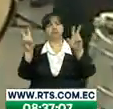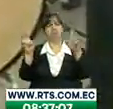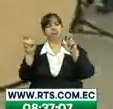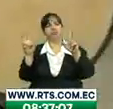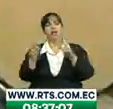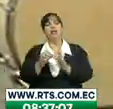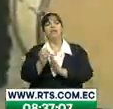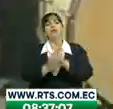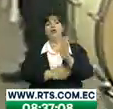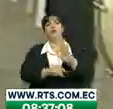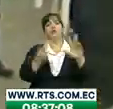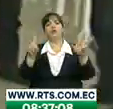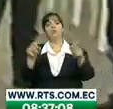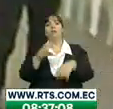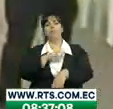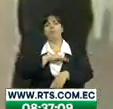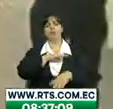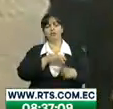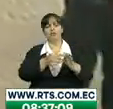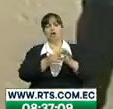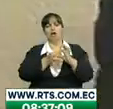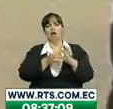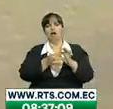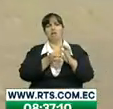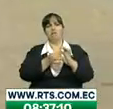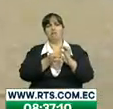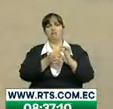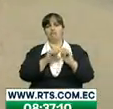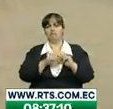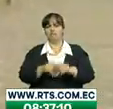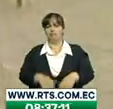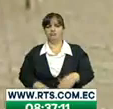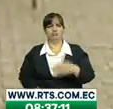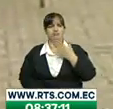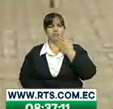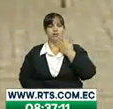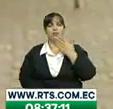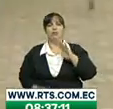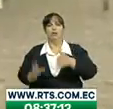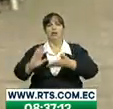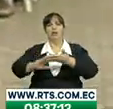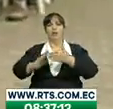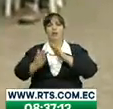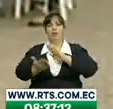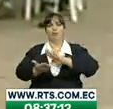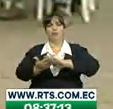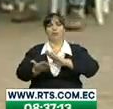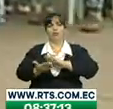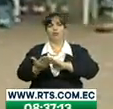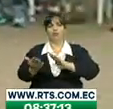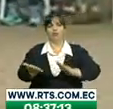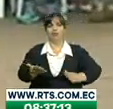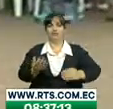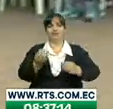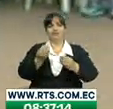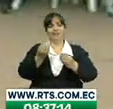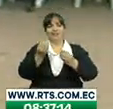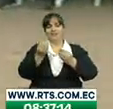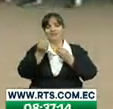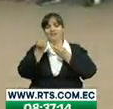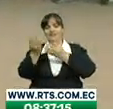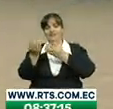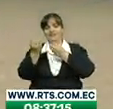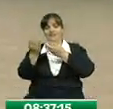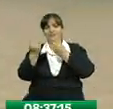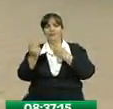conocer a los ciudadanos de ese populoso sector de la urbe porteña del servicio que da la institución del orden, tanto en sus domicilios, cuando